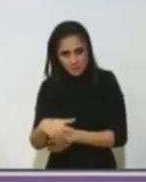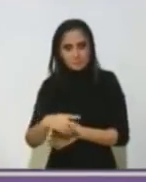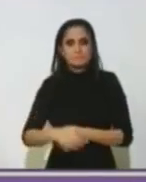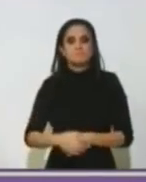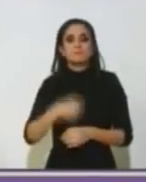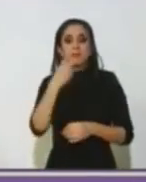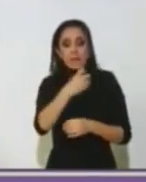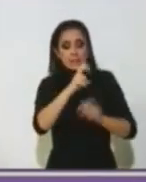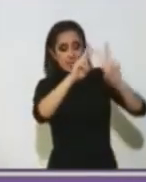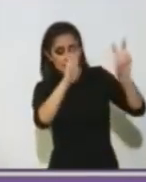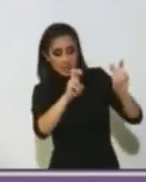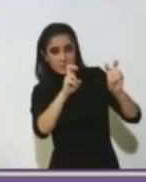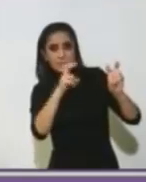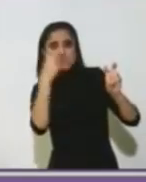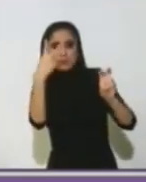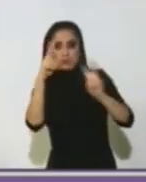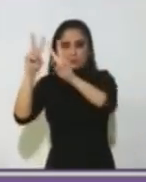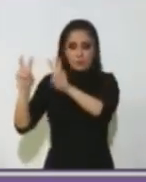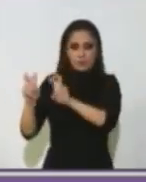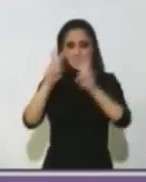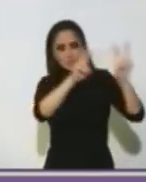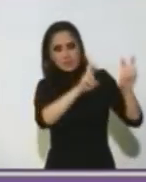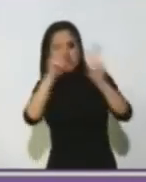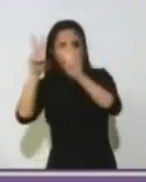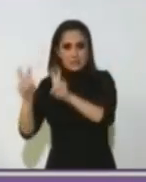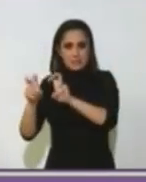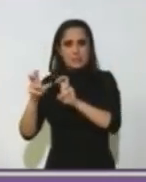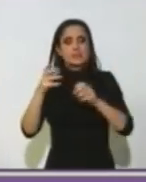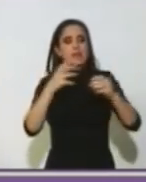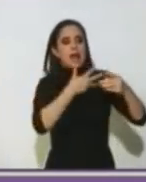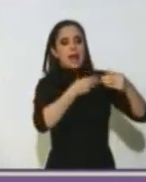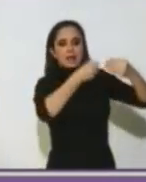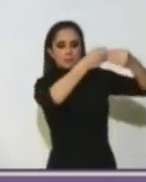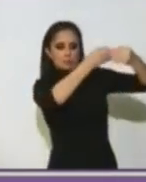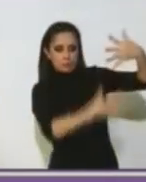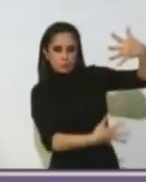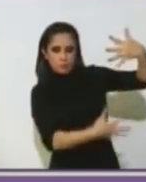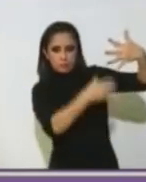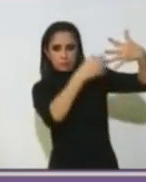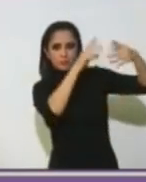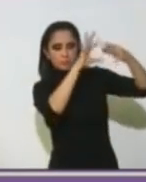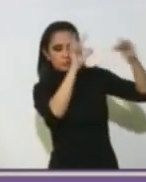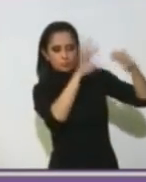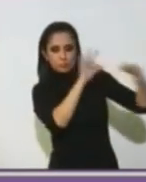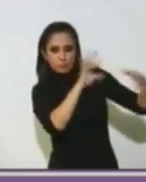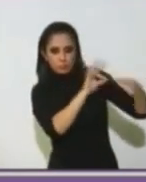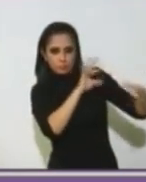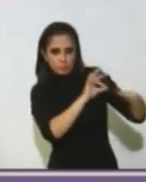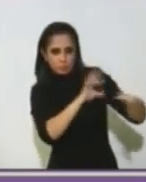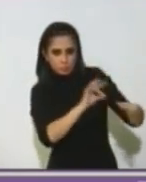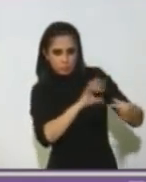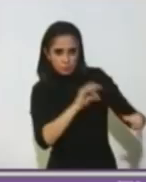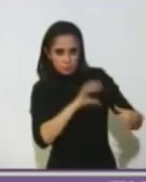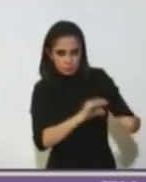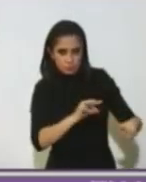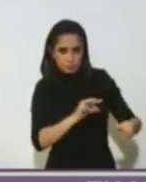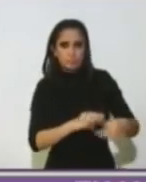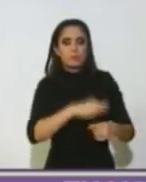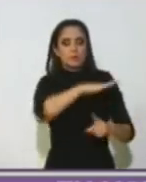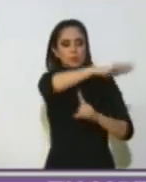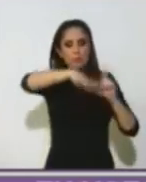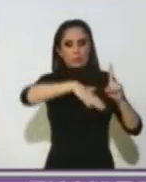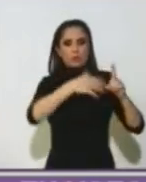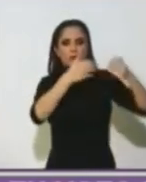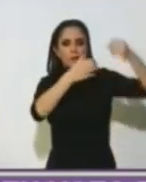temas los hemos colocado una serie de subtemas no tanto para limitar sino para ir circunscribiendo todos los subtemas